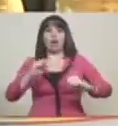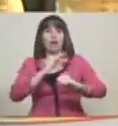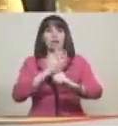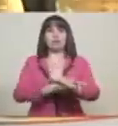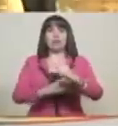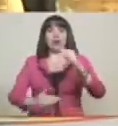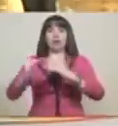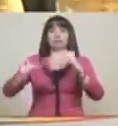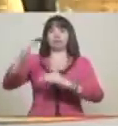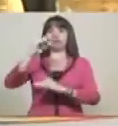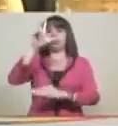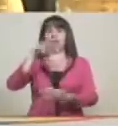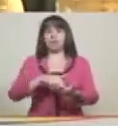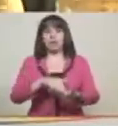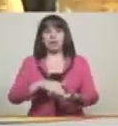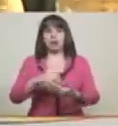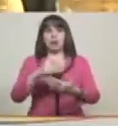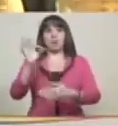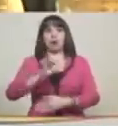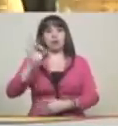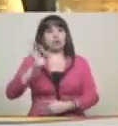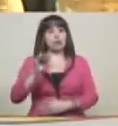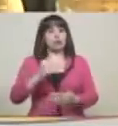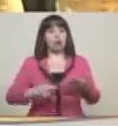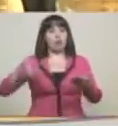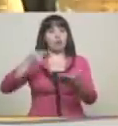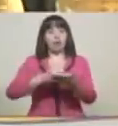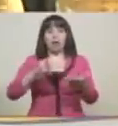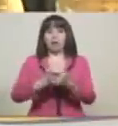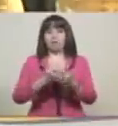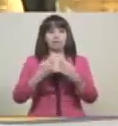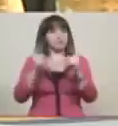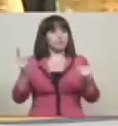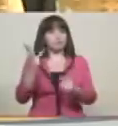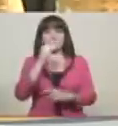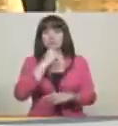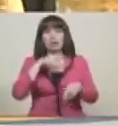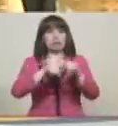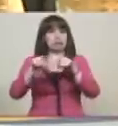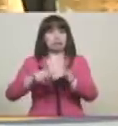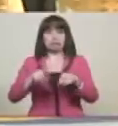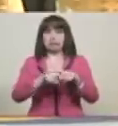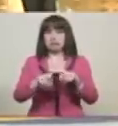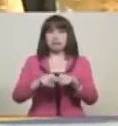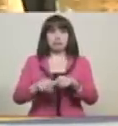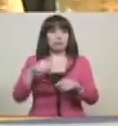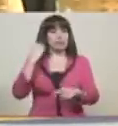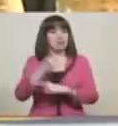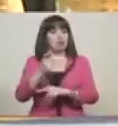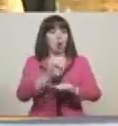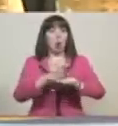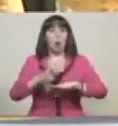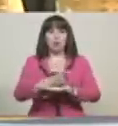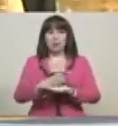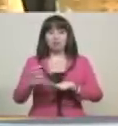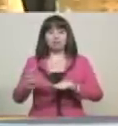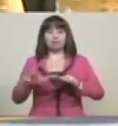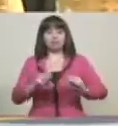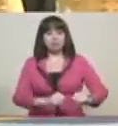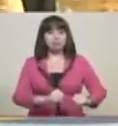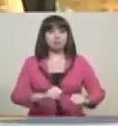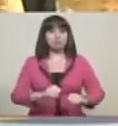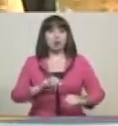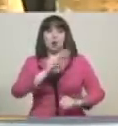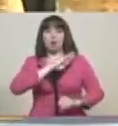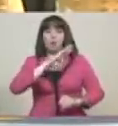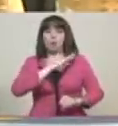aumentar 3000% los precios. No tienen excusa, mi compadre. Tiene que haber gobierno, tenemos que retomar el papel